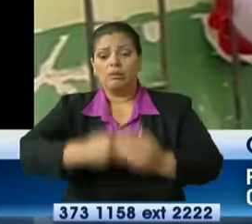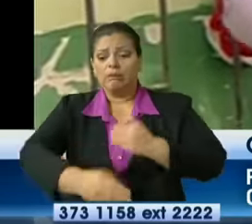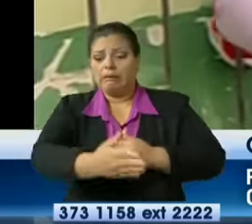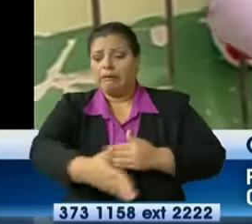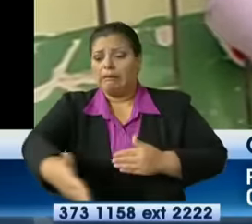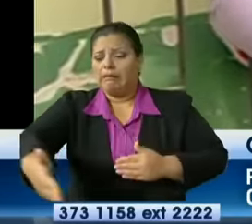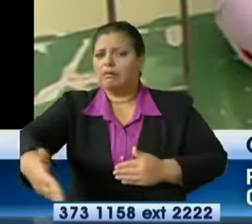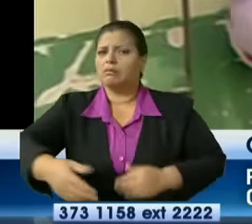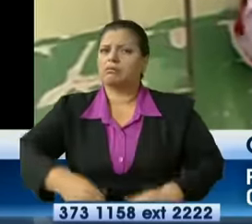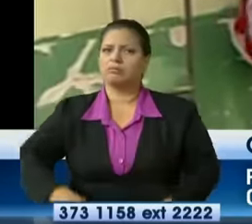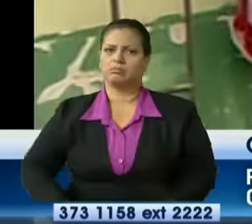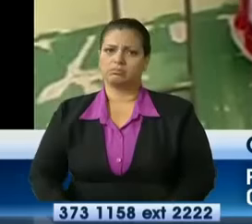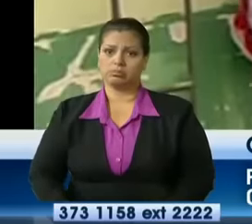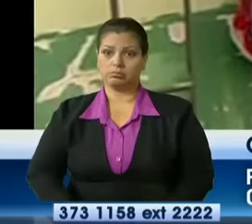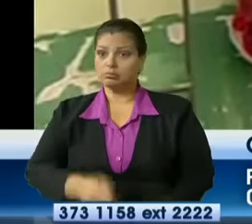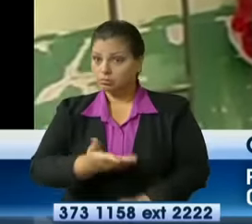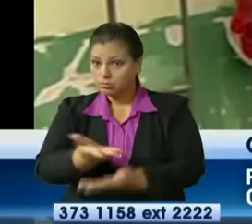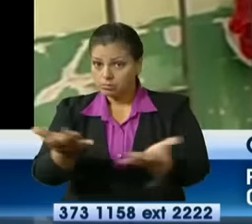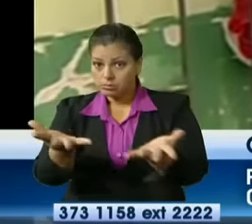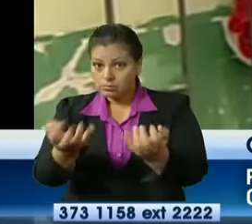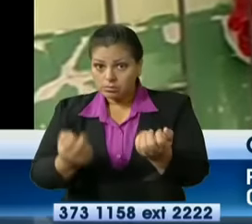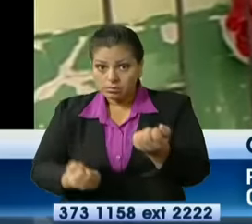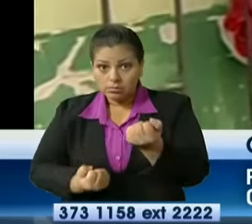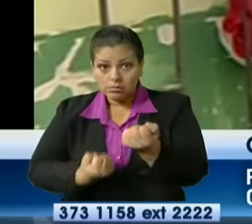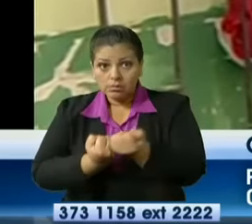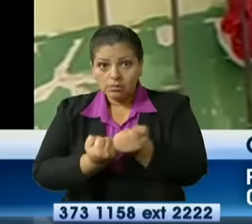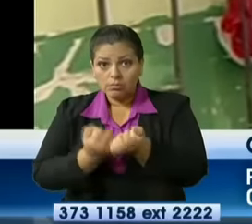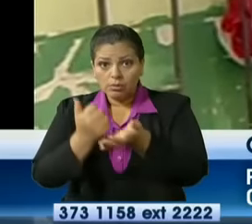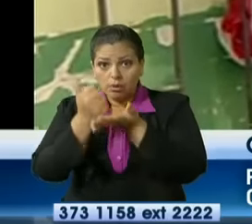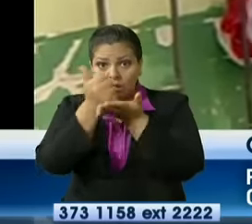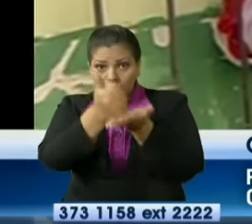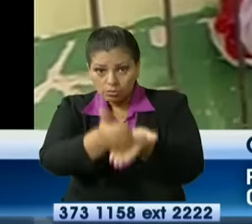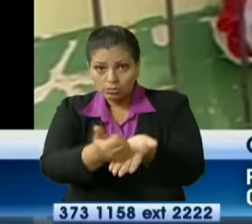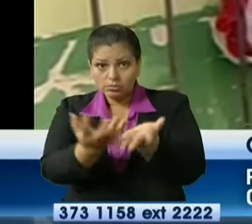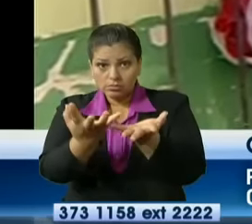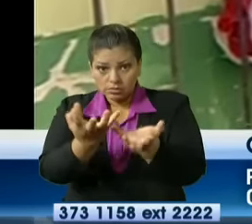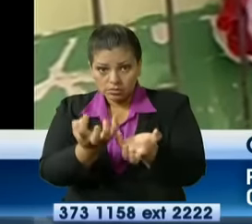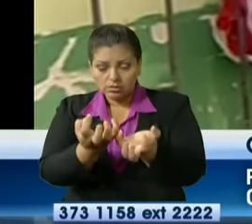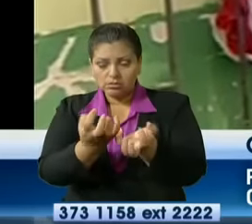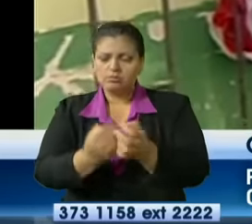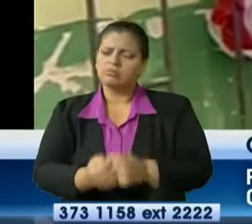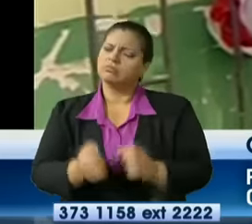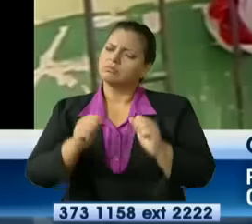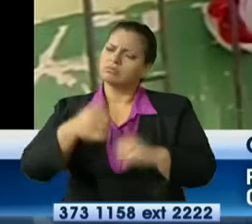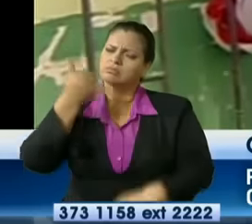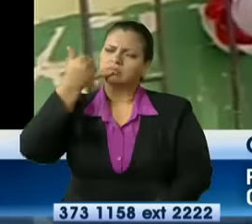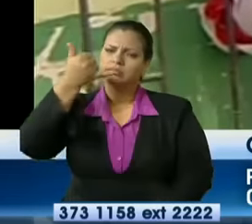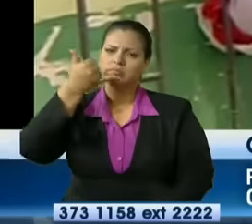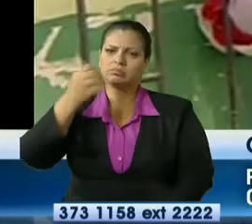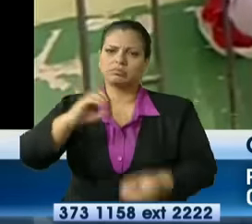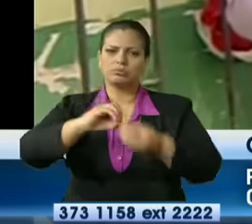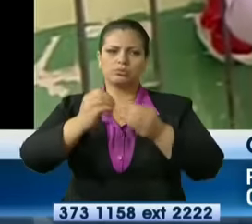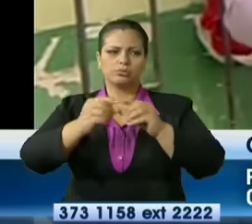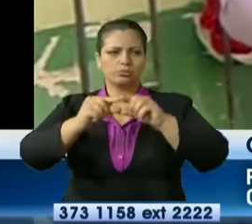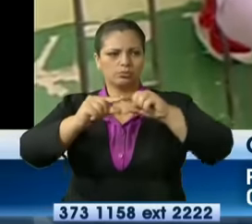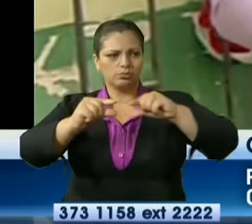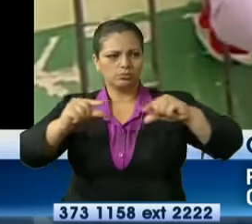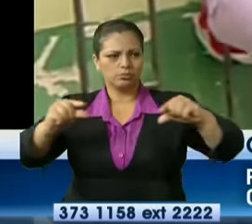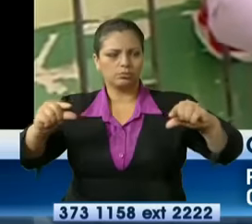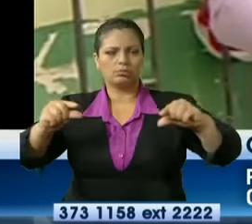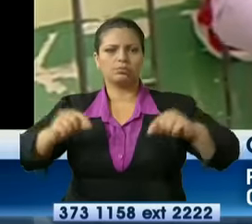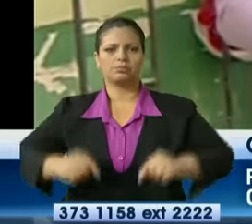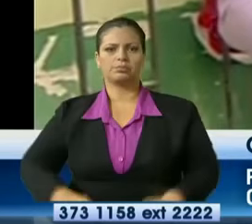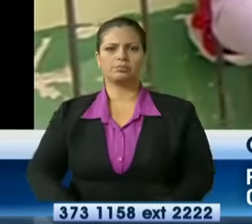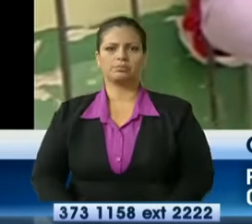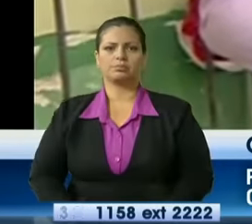van a aparecer en pantalla, no sé si ya están apareciendo en pantalla, los números telefónicos en donde si usted está en posibilidad de ayudar a